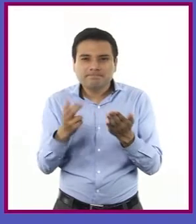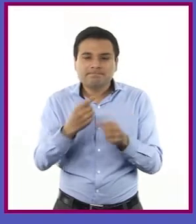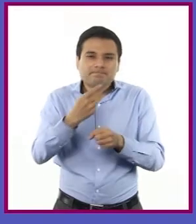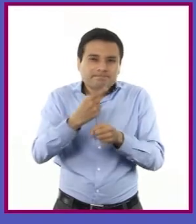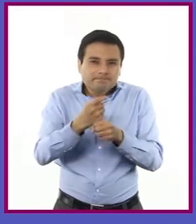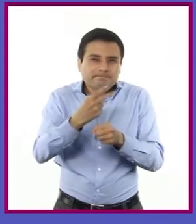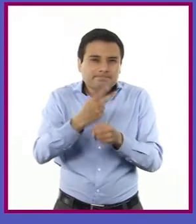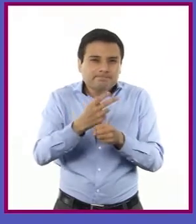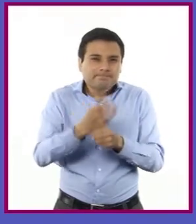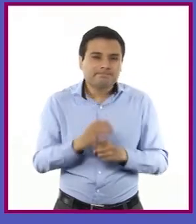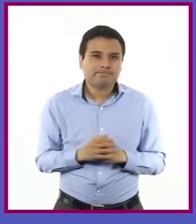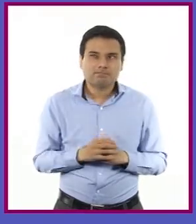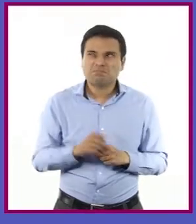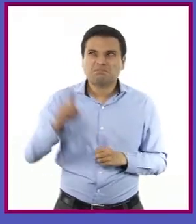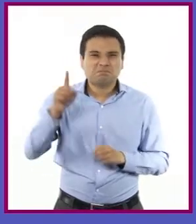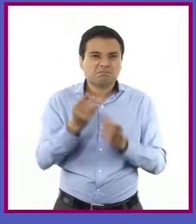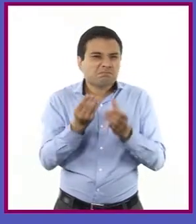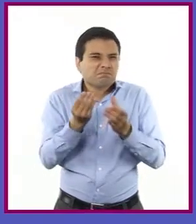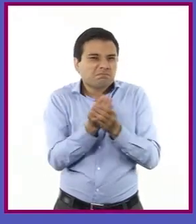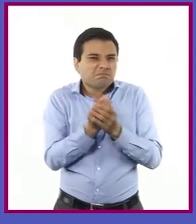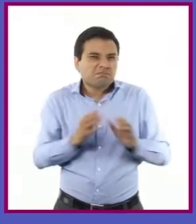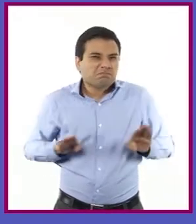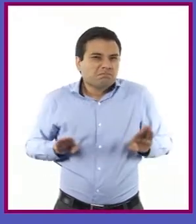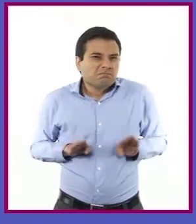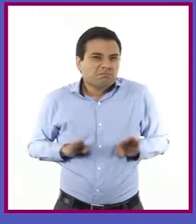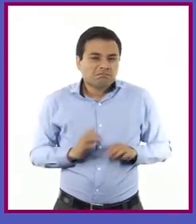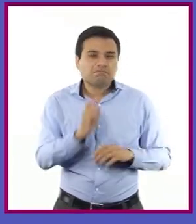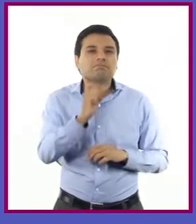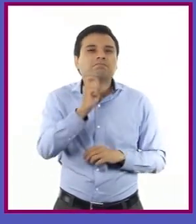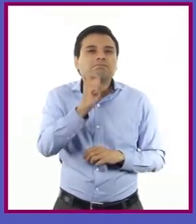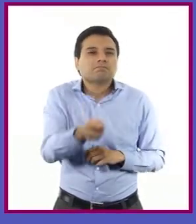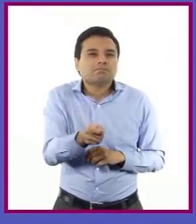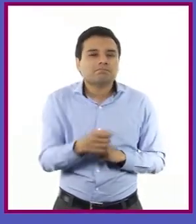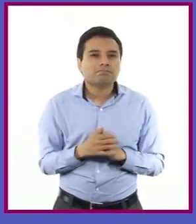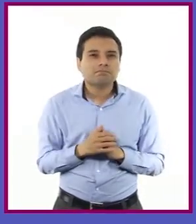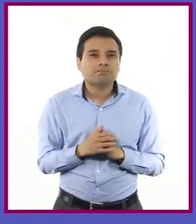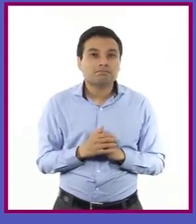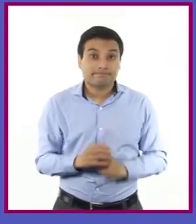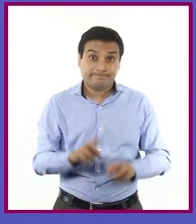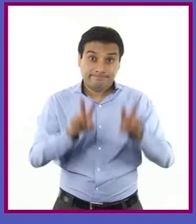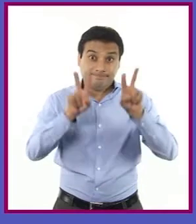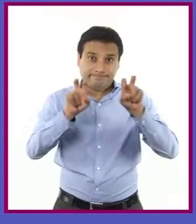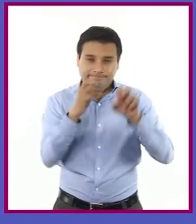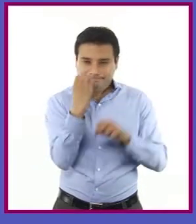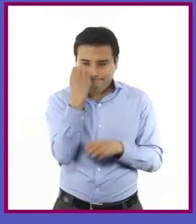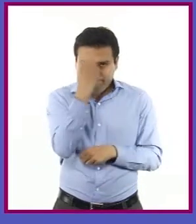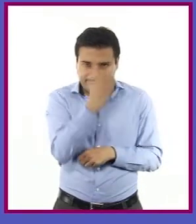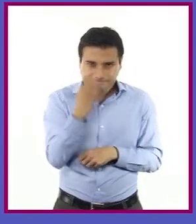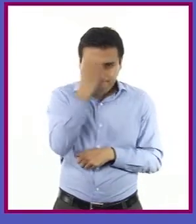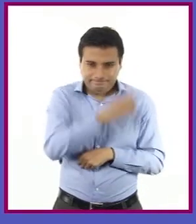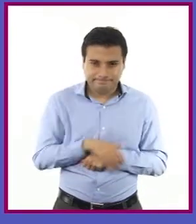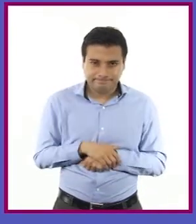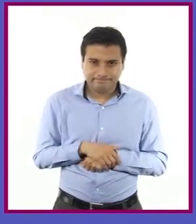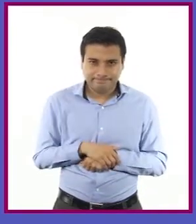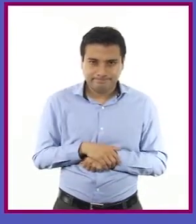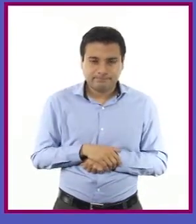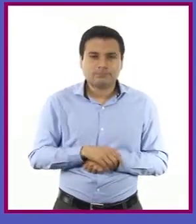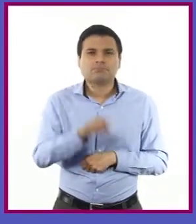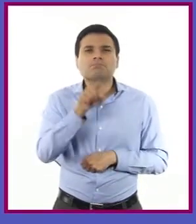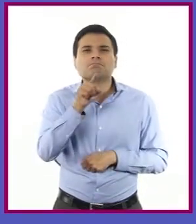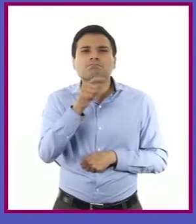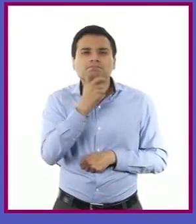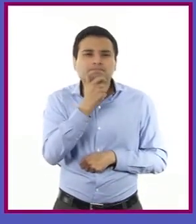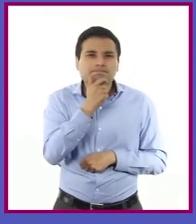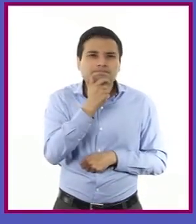de textos son? A partir de los títulos, ¿podrían decidir cuál es el